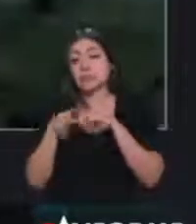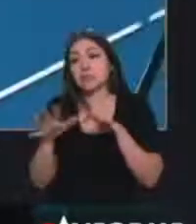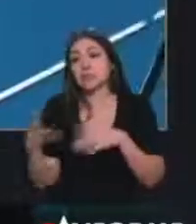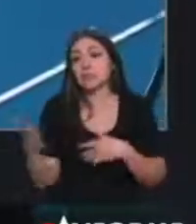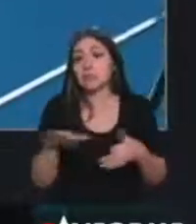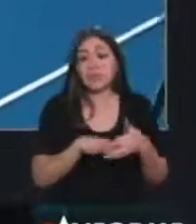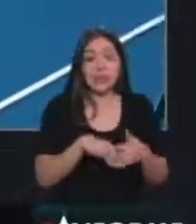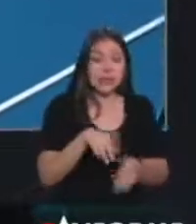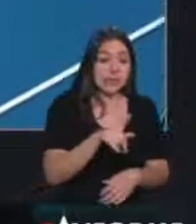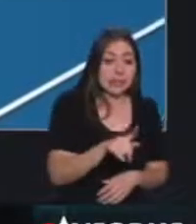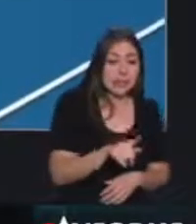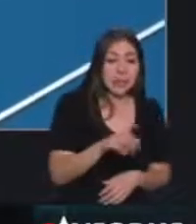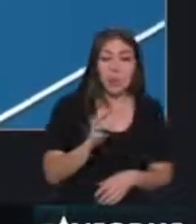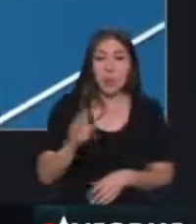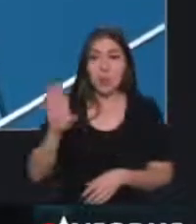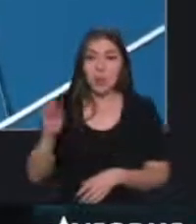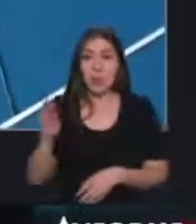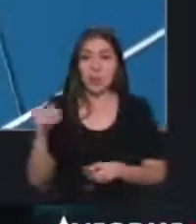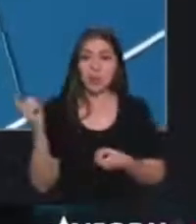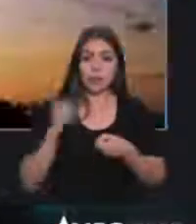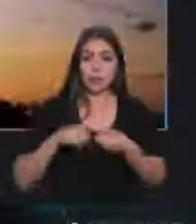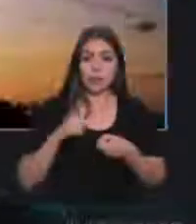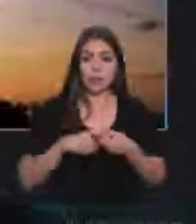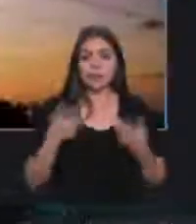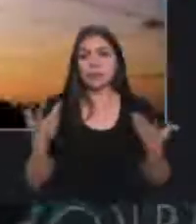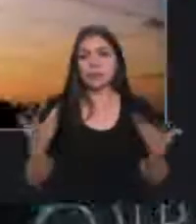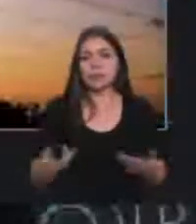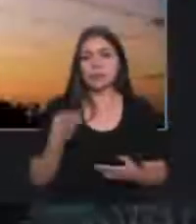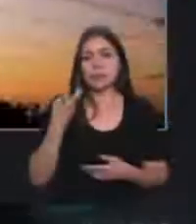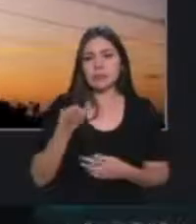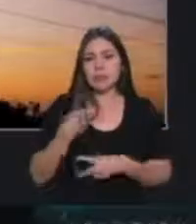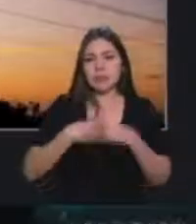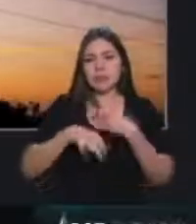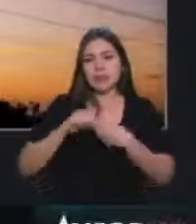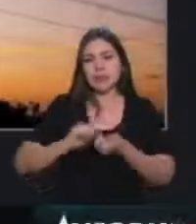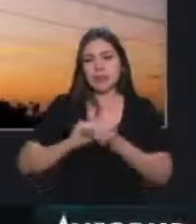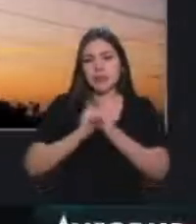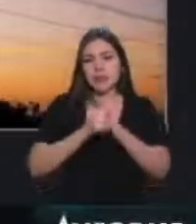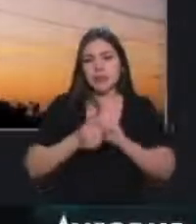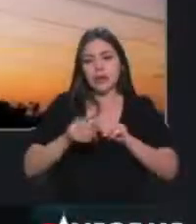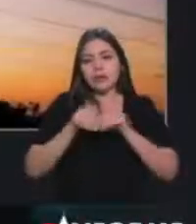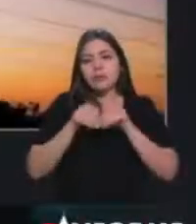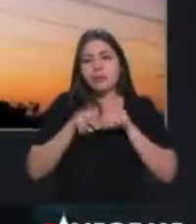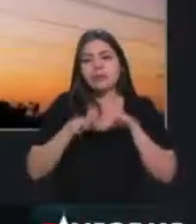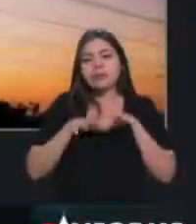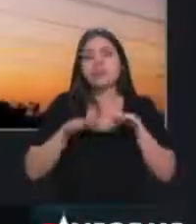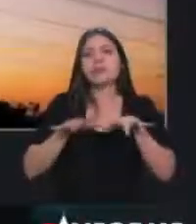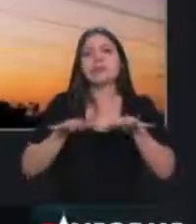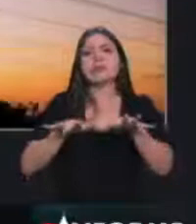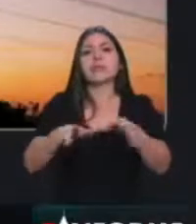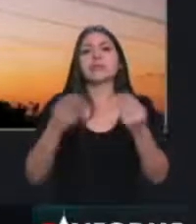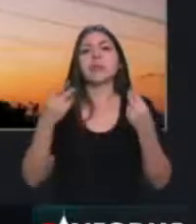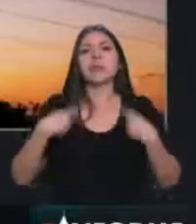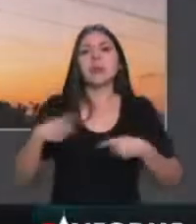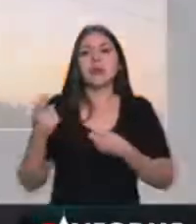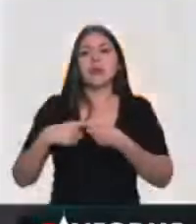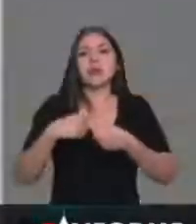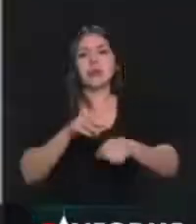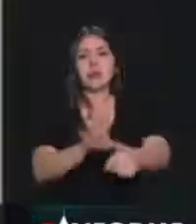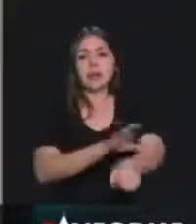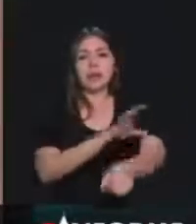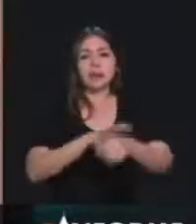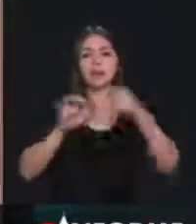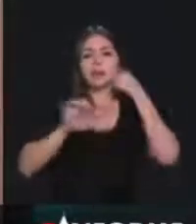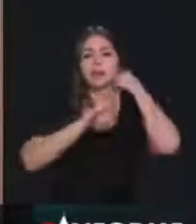90. Entonces, bueno, ahí es donde se va generando un mercado paralelo de energía. Walmart. Si